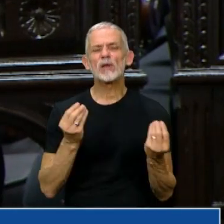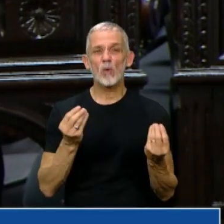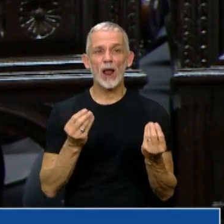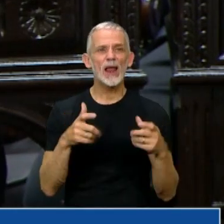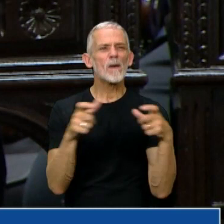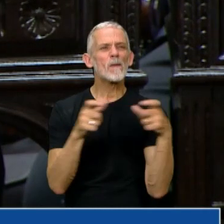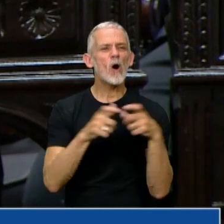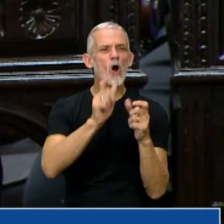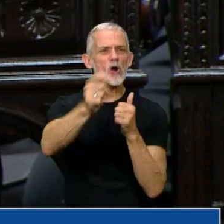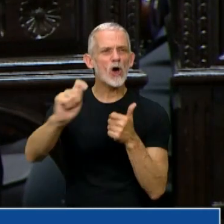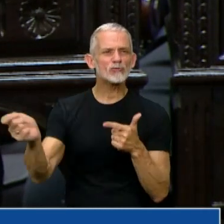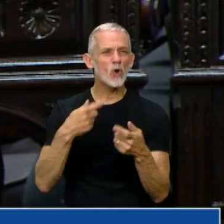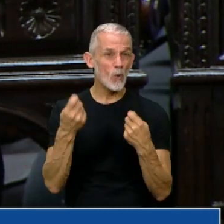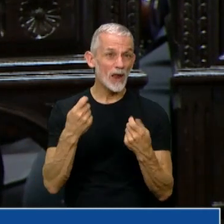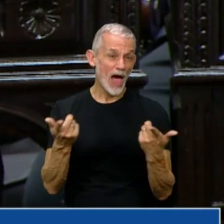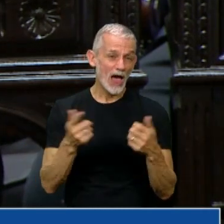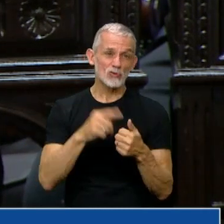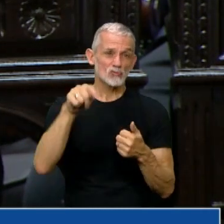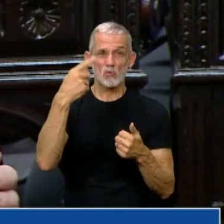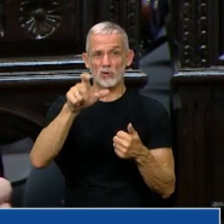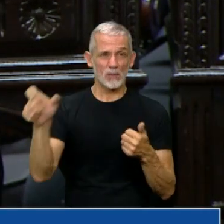los bonos a jubilados y otros,